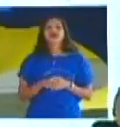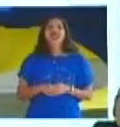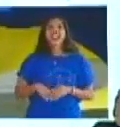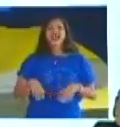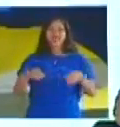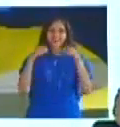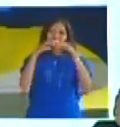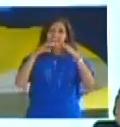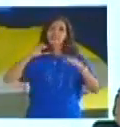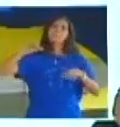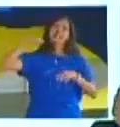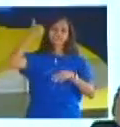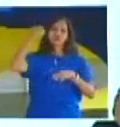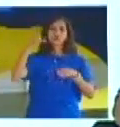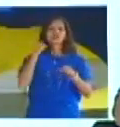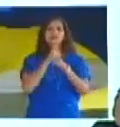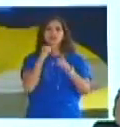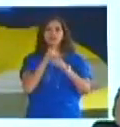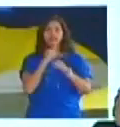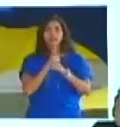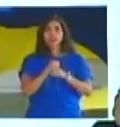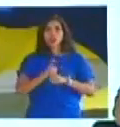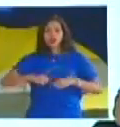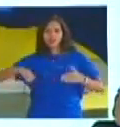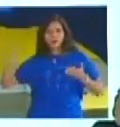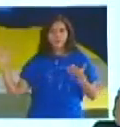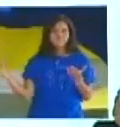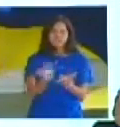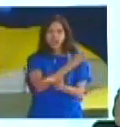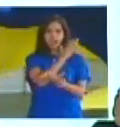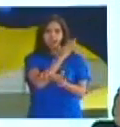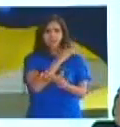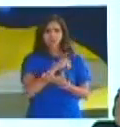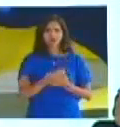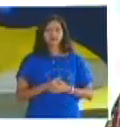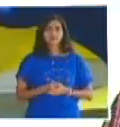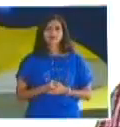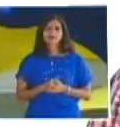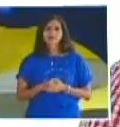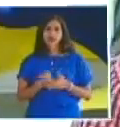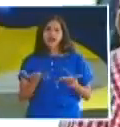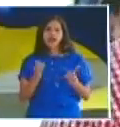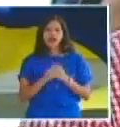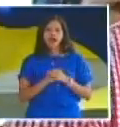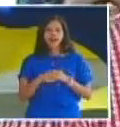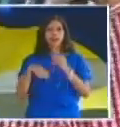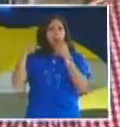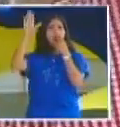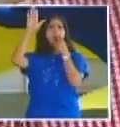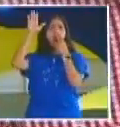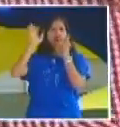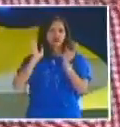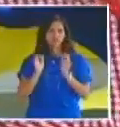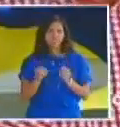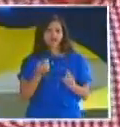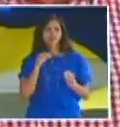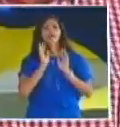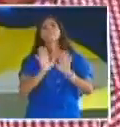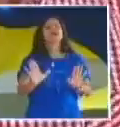clase obrera, lo que le han dado es una revolcada al pichón de Hitler que llamó al paro